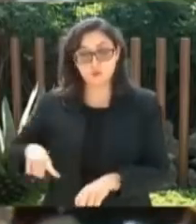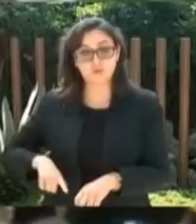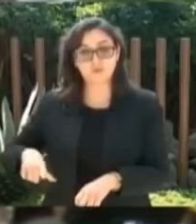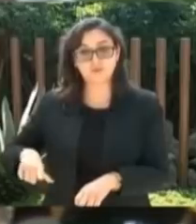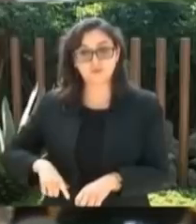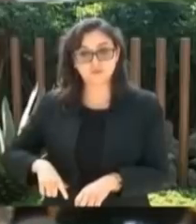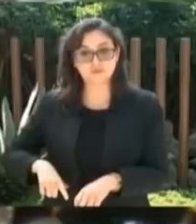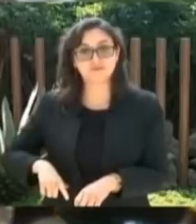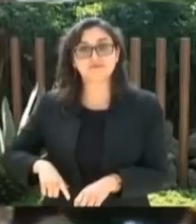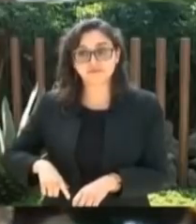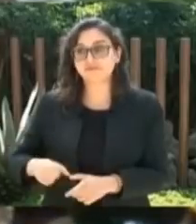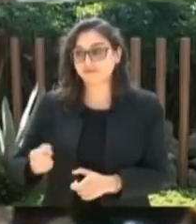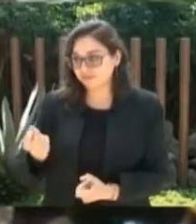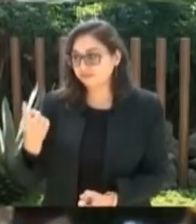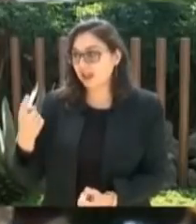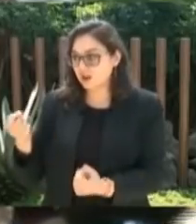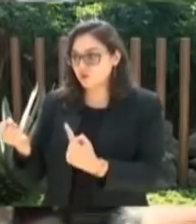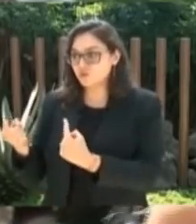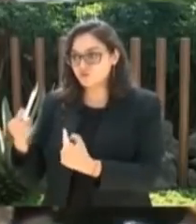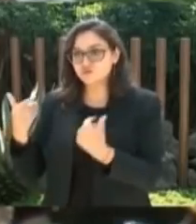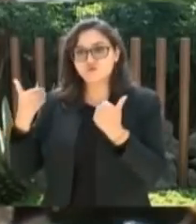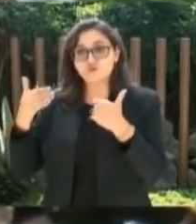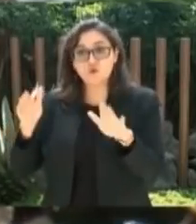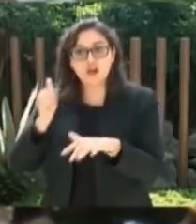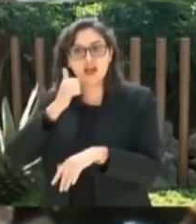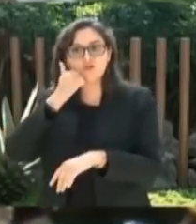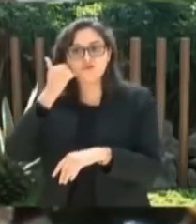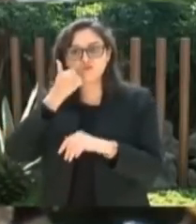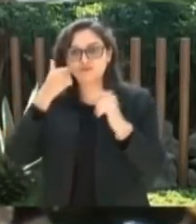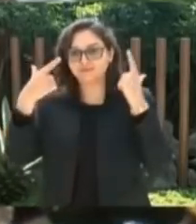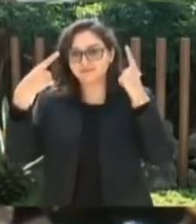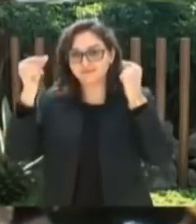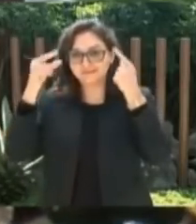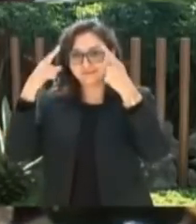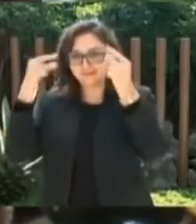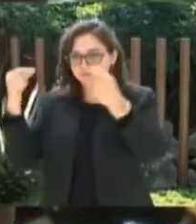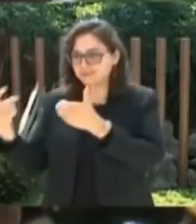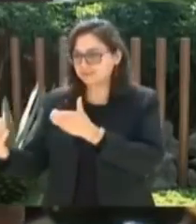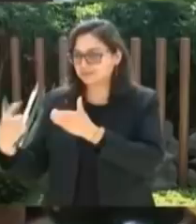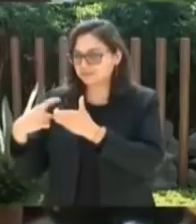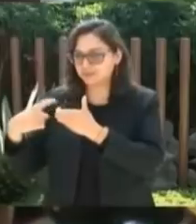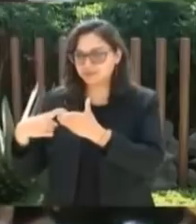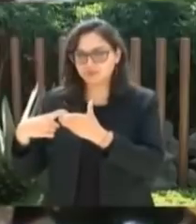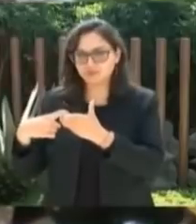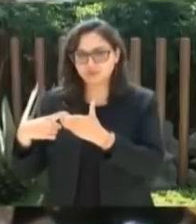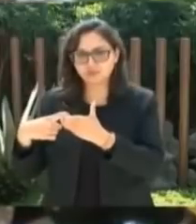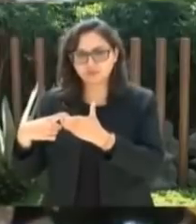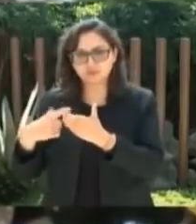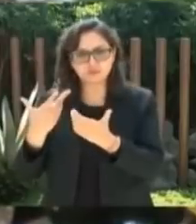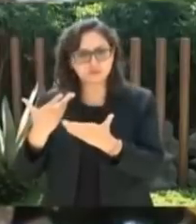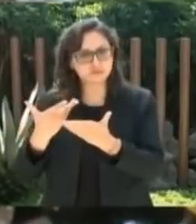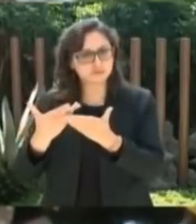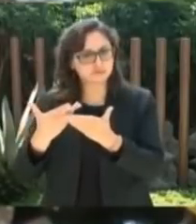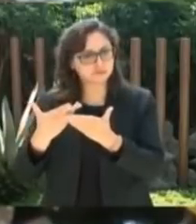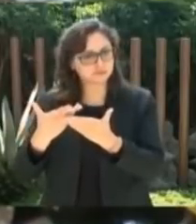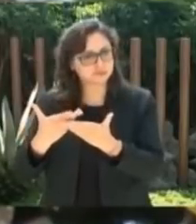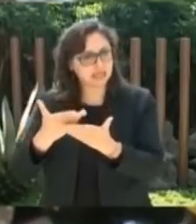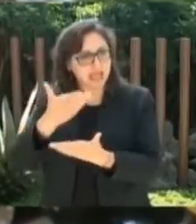con egresados del Colegio de México. Yo creo que nunca había habido en el